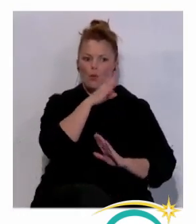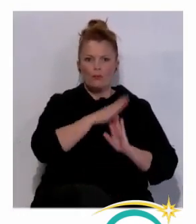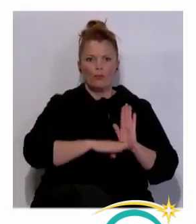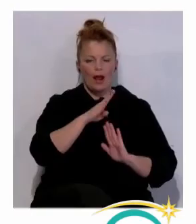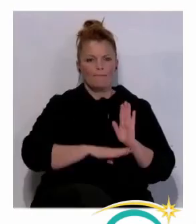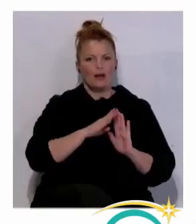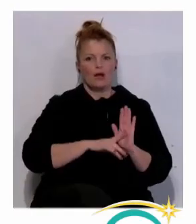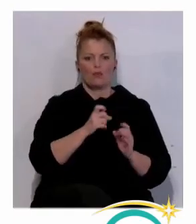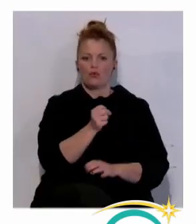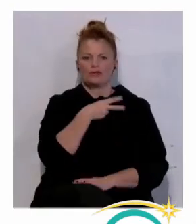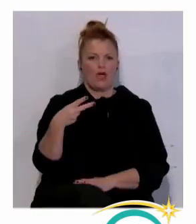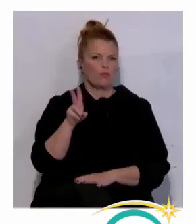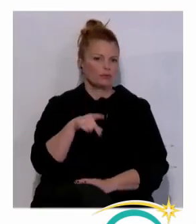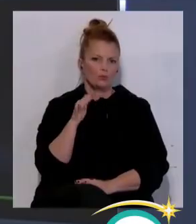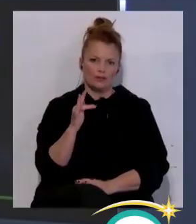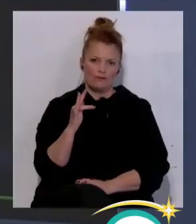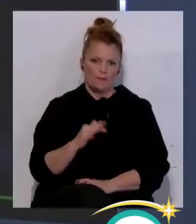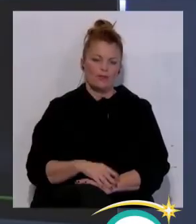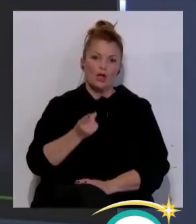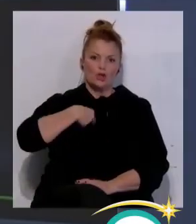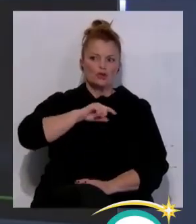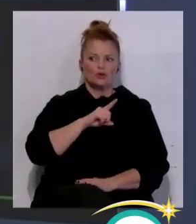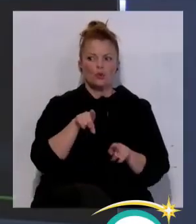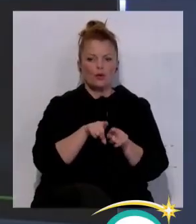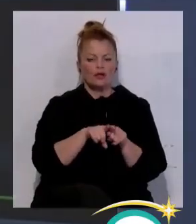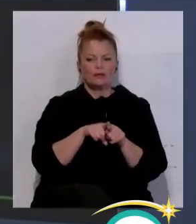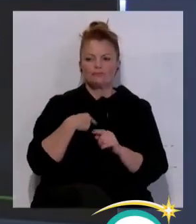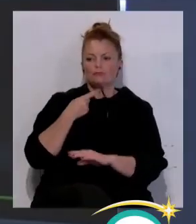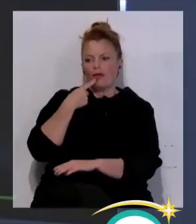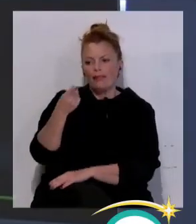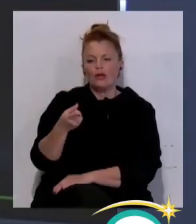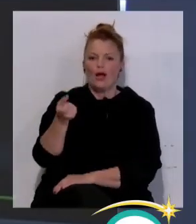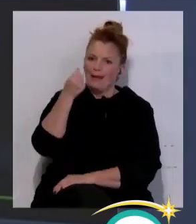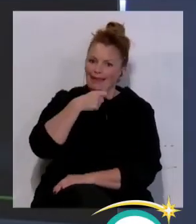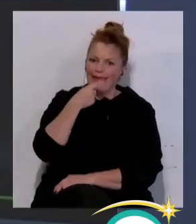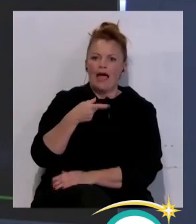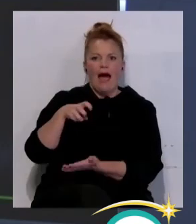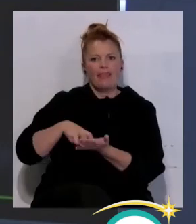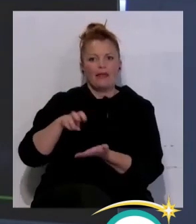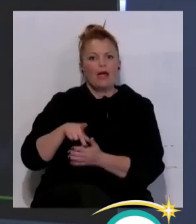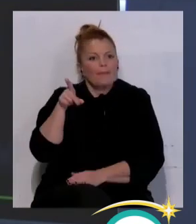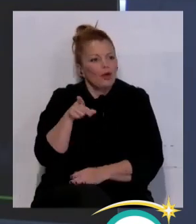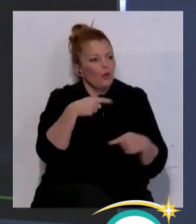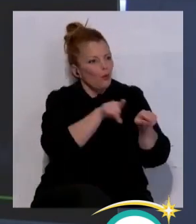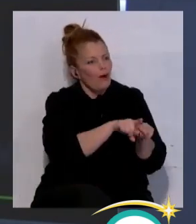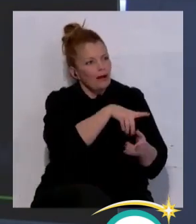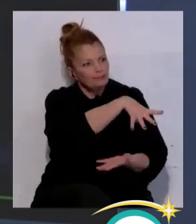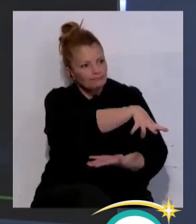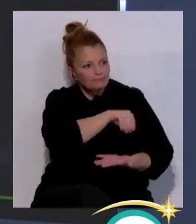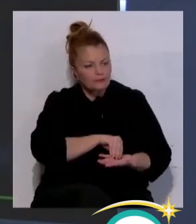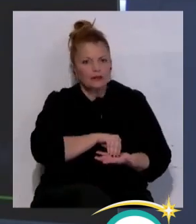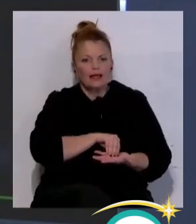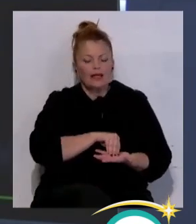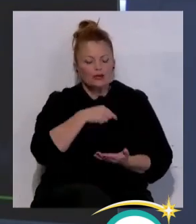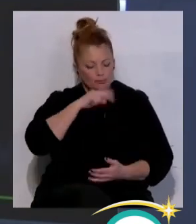que la verdad está dando un resultado muy satisfactorio. Nosotros podemos insistir en que se tome tantas pastillas, que ande, pero él tiene que tomar conciencia de que el enfermo